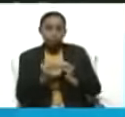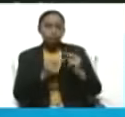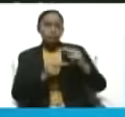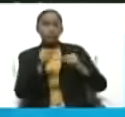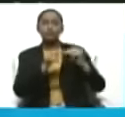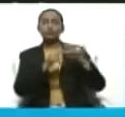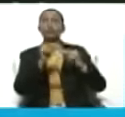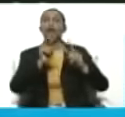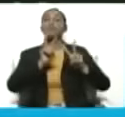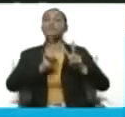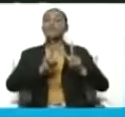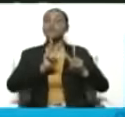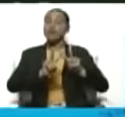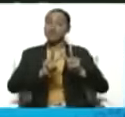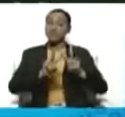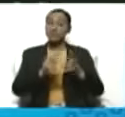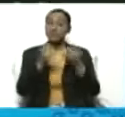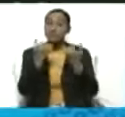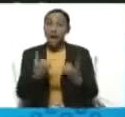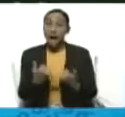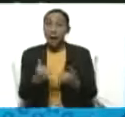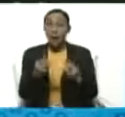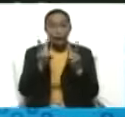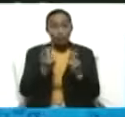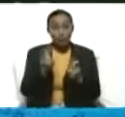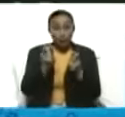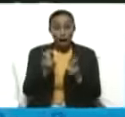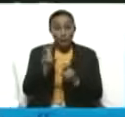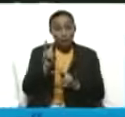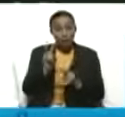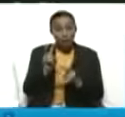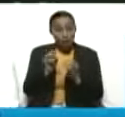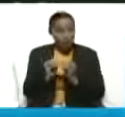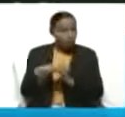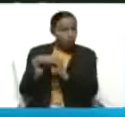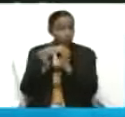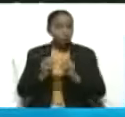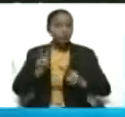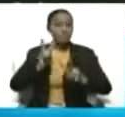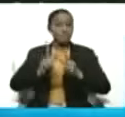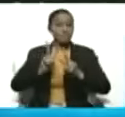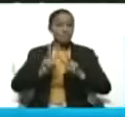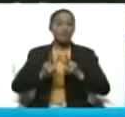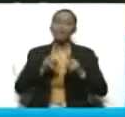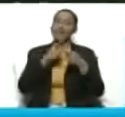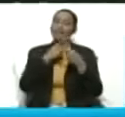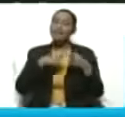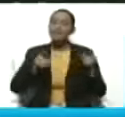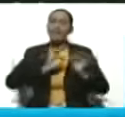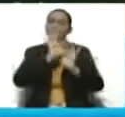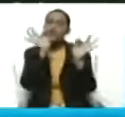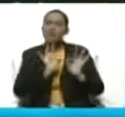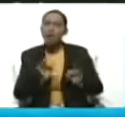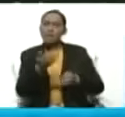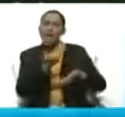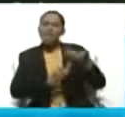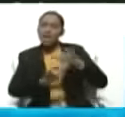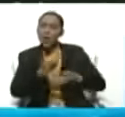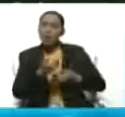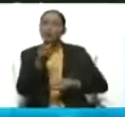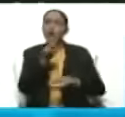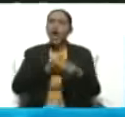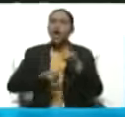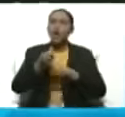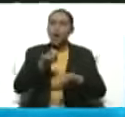construyendo ahorita tiene bases sólidas. Dejamos de depender del petróleo. Dependemos del pueblo